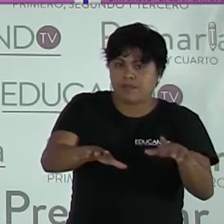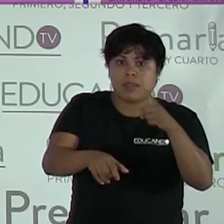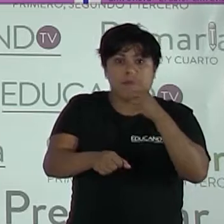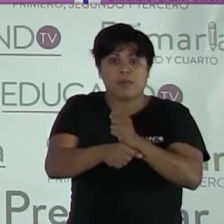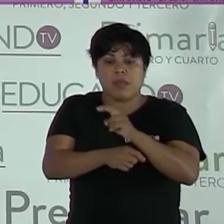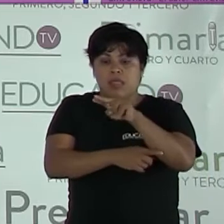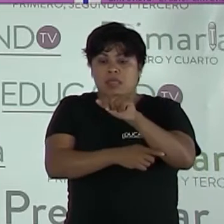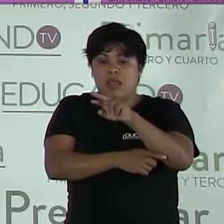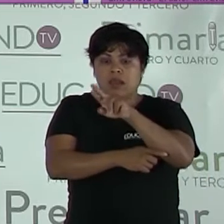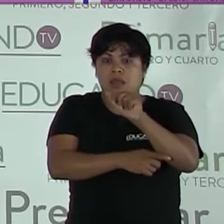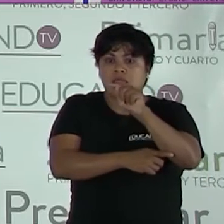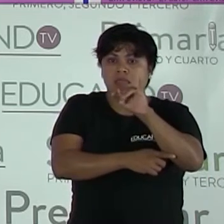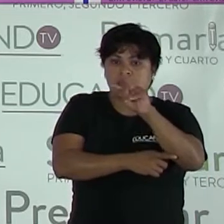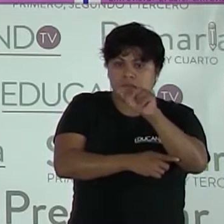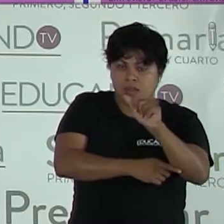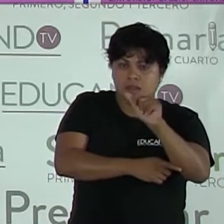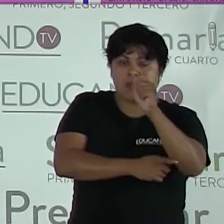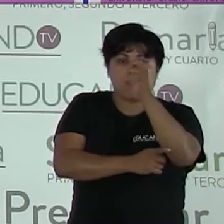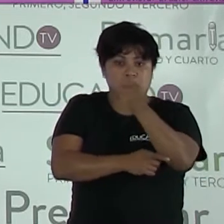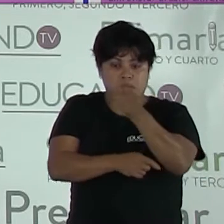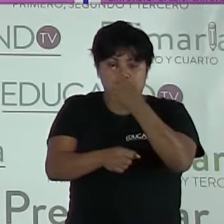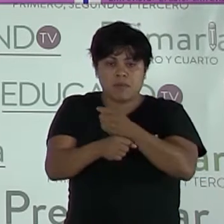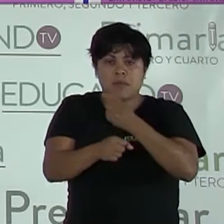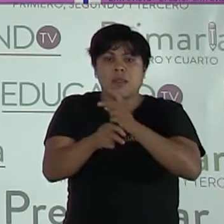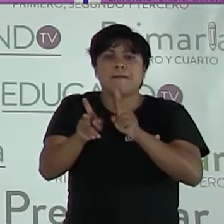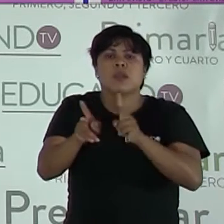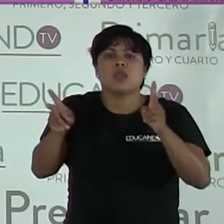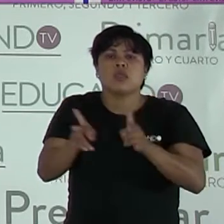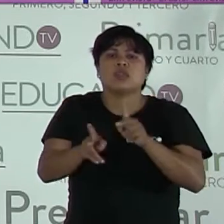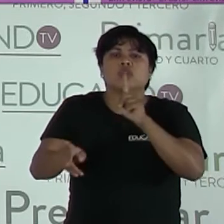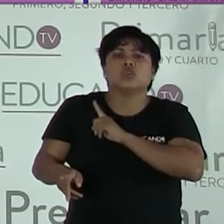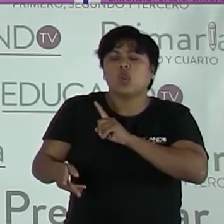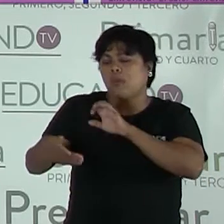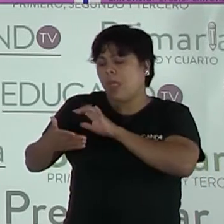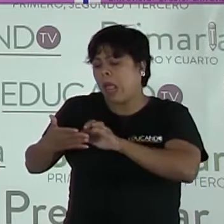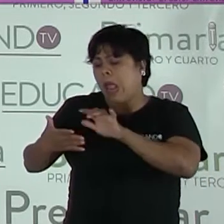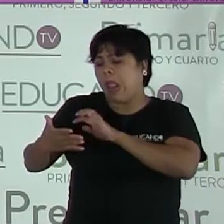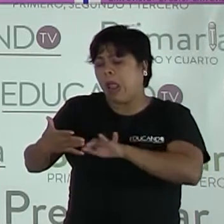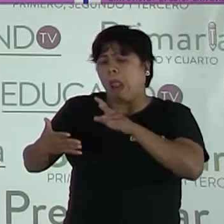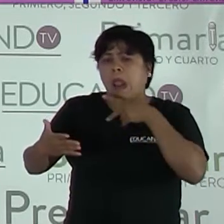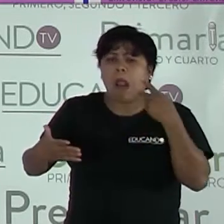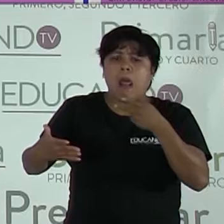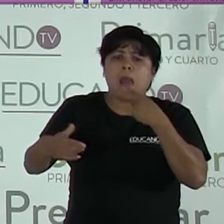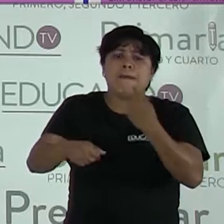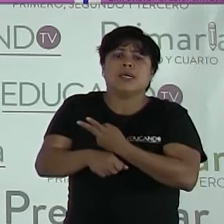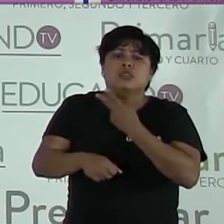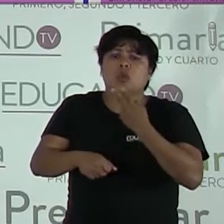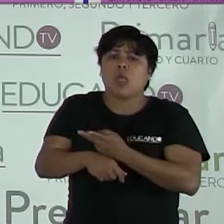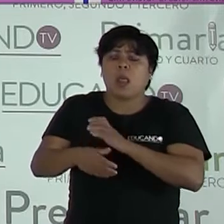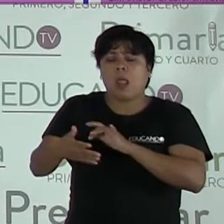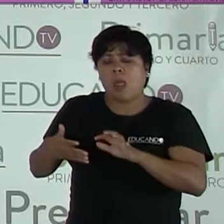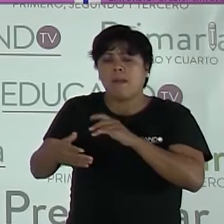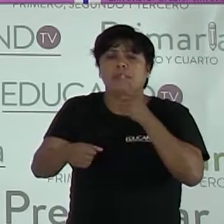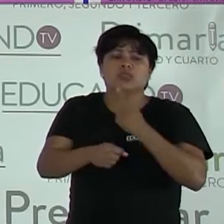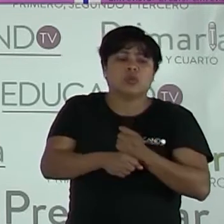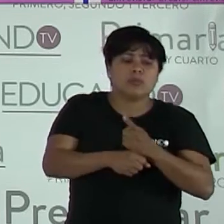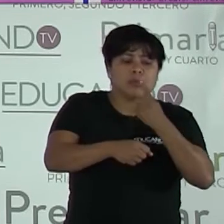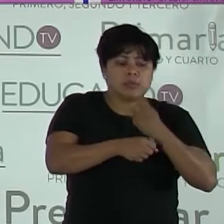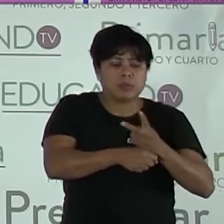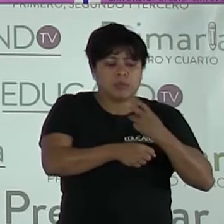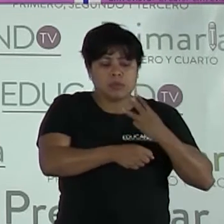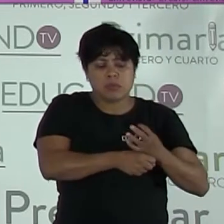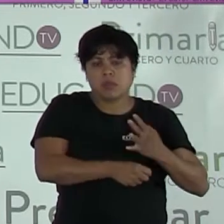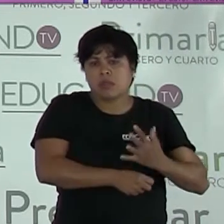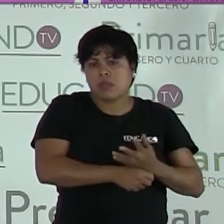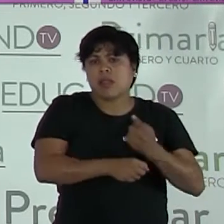primera, que es la exposición de forma narrativa, el periodista solo va a narrar todo lo que fue sucediendo, qué pasó primero, qué pasó